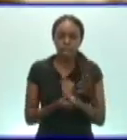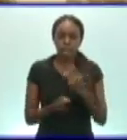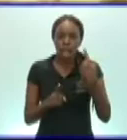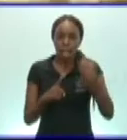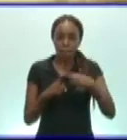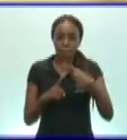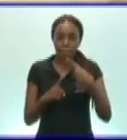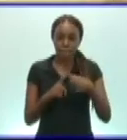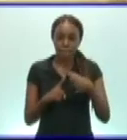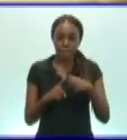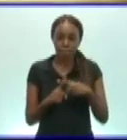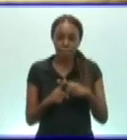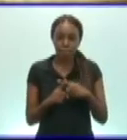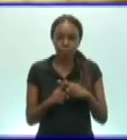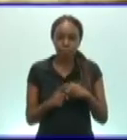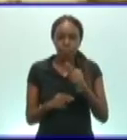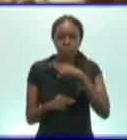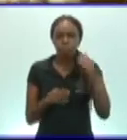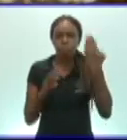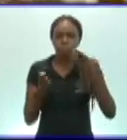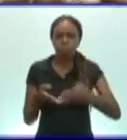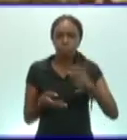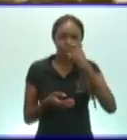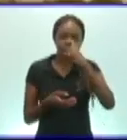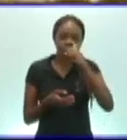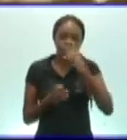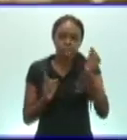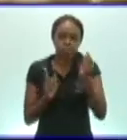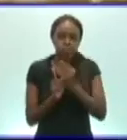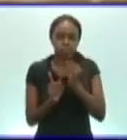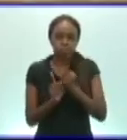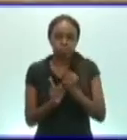Oscarito, fallece de corta edad.